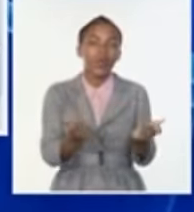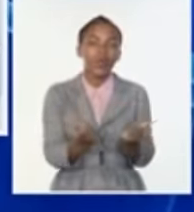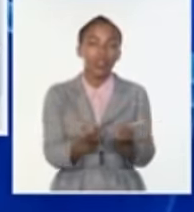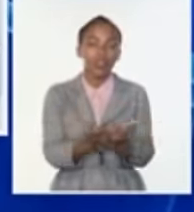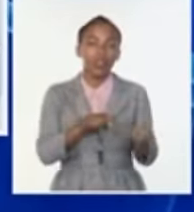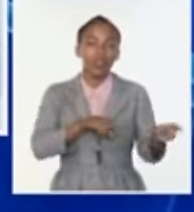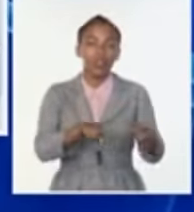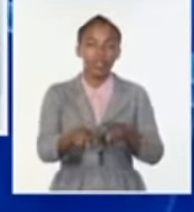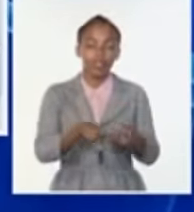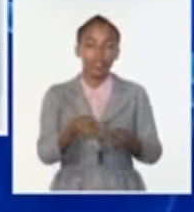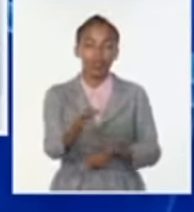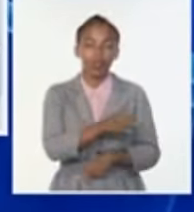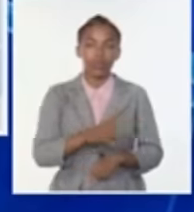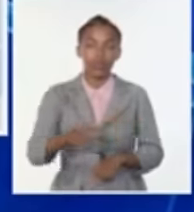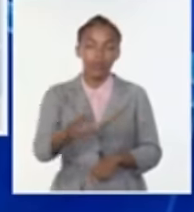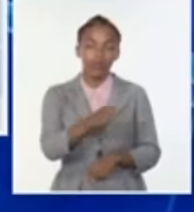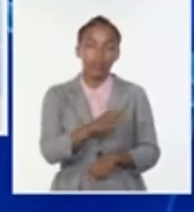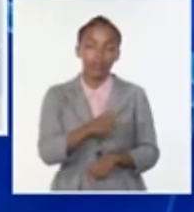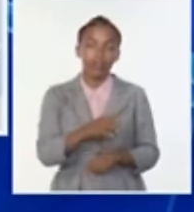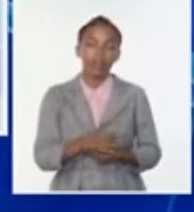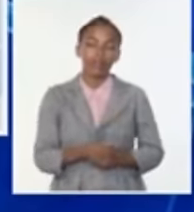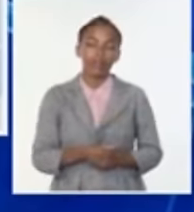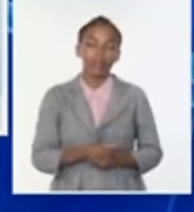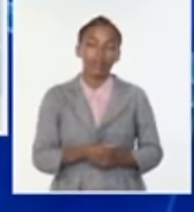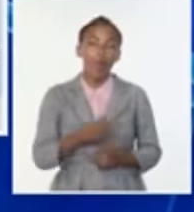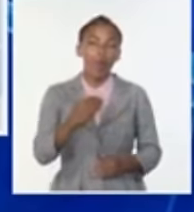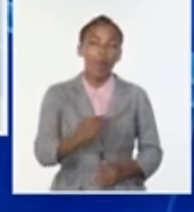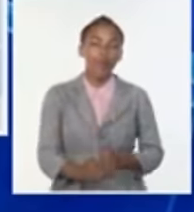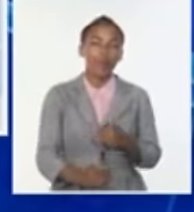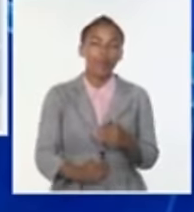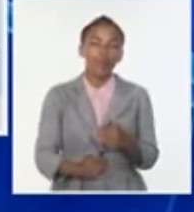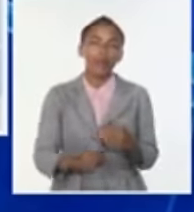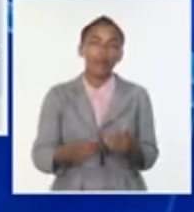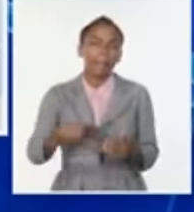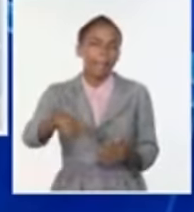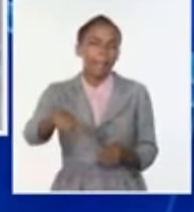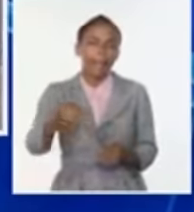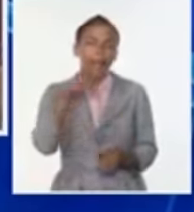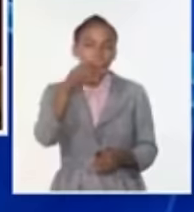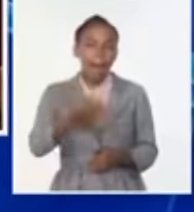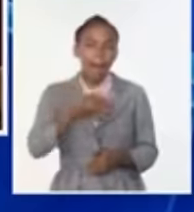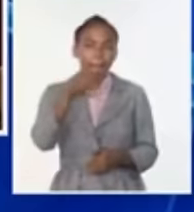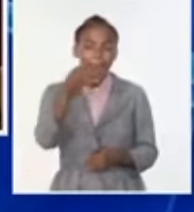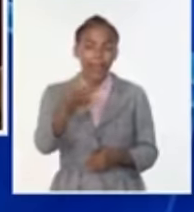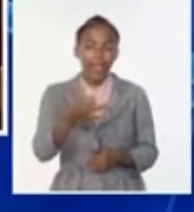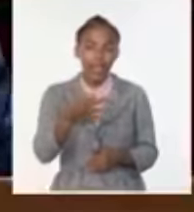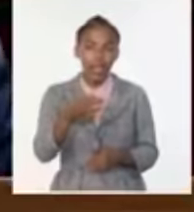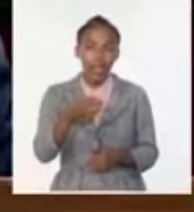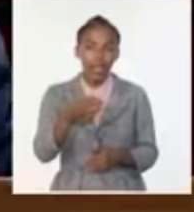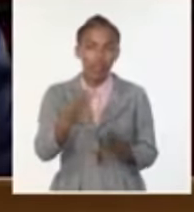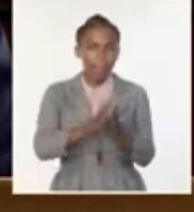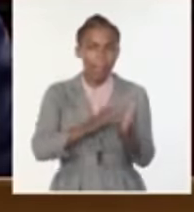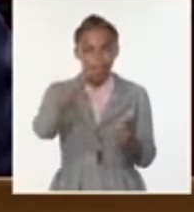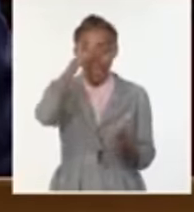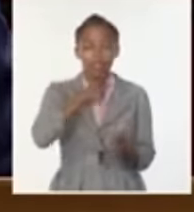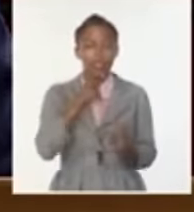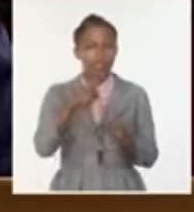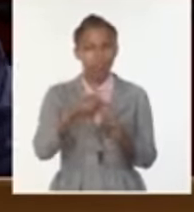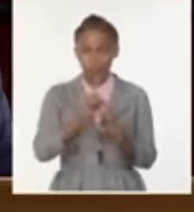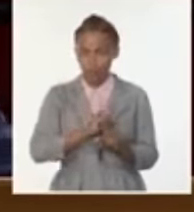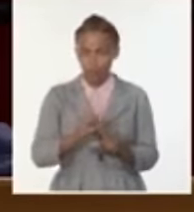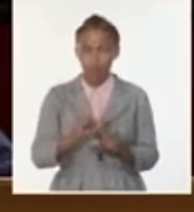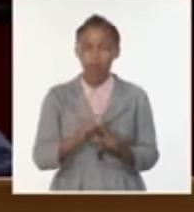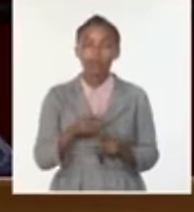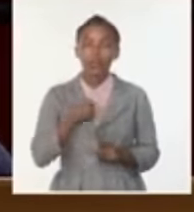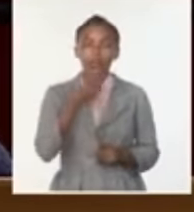municipal, si serían los municipios. Proceso gradual, les voy a explicar más adelante que esto no es en septiembre, les voy a explicar. Siempre